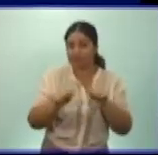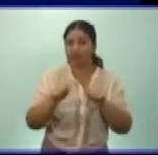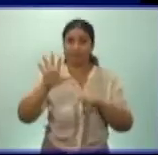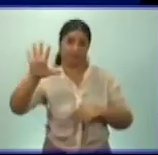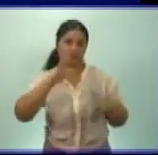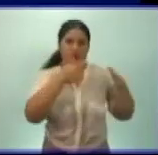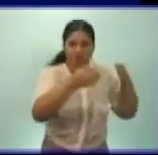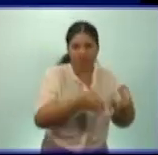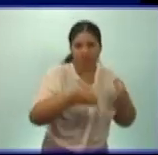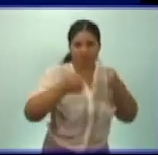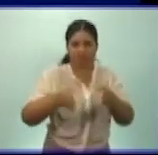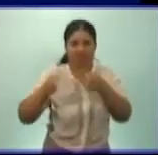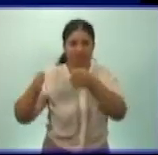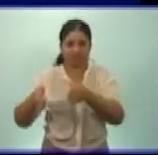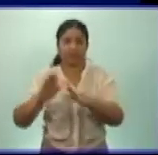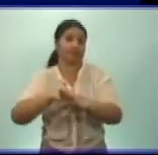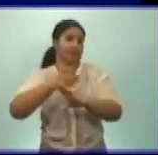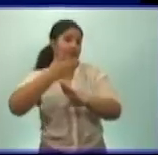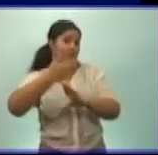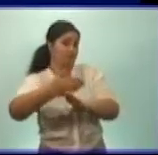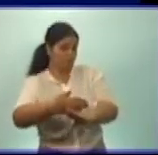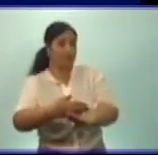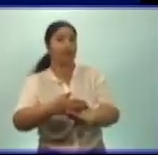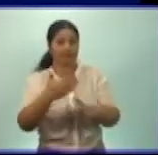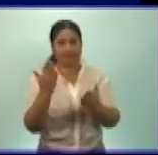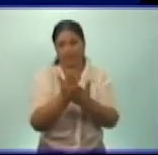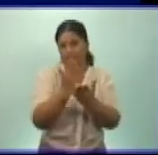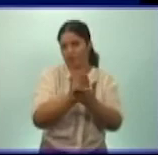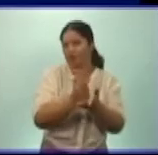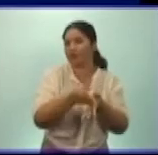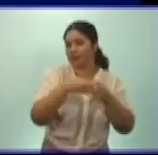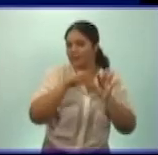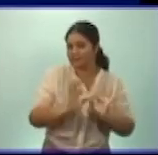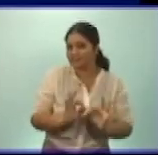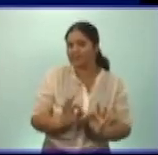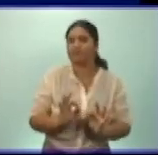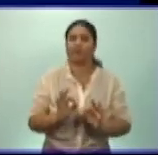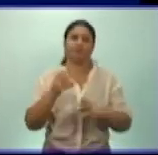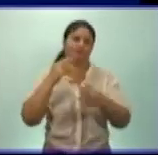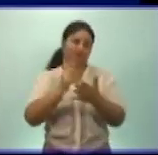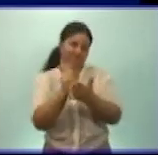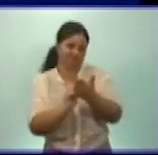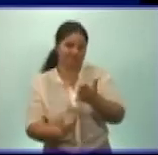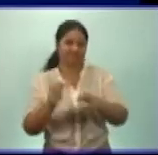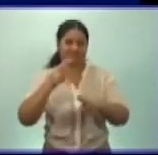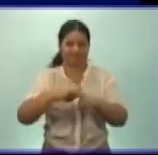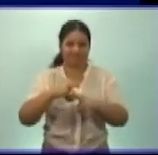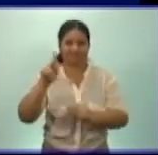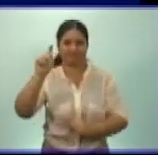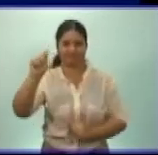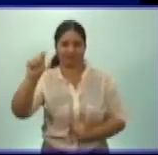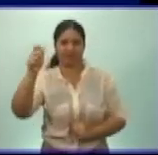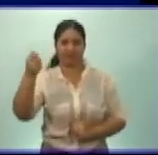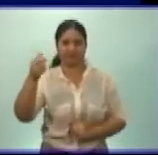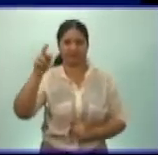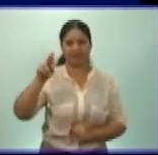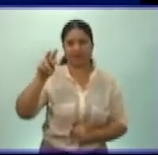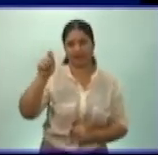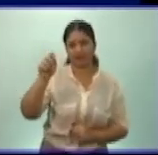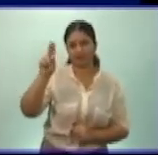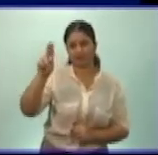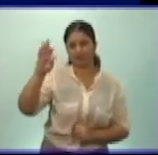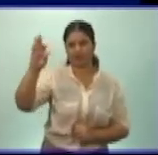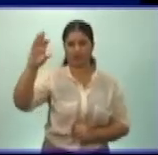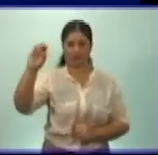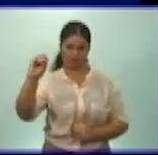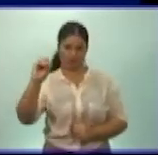a partir del análisis de la obra en clases posteriores. La acción se desarrolla en un solo lugar, que